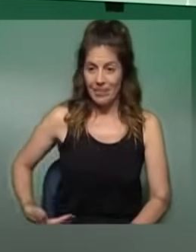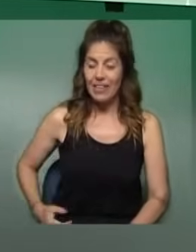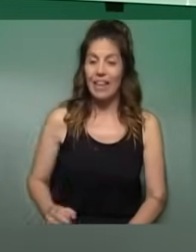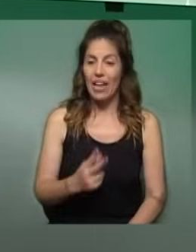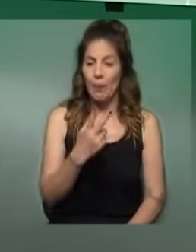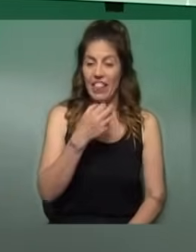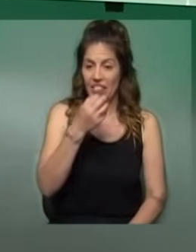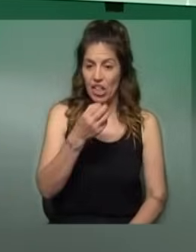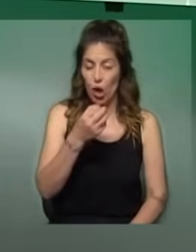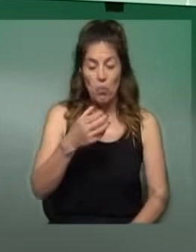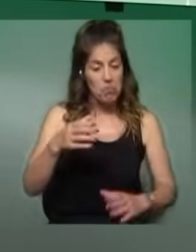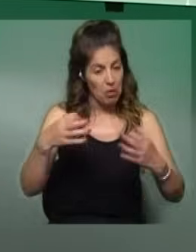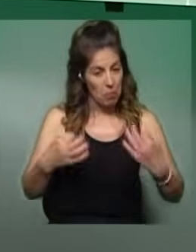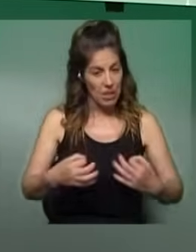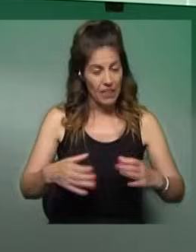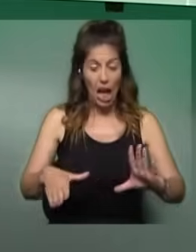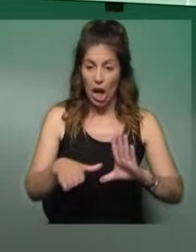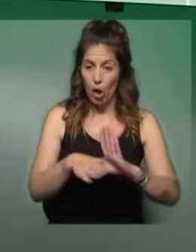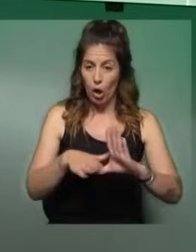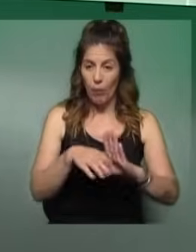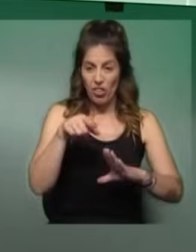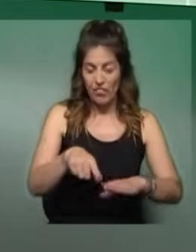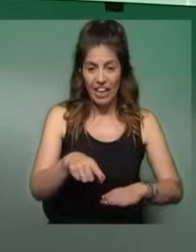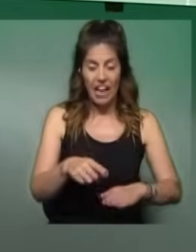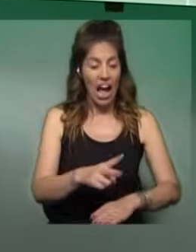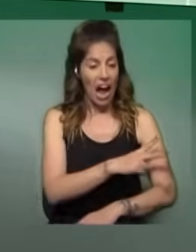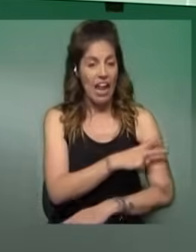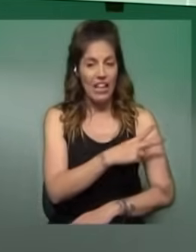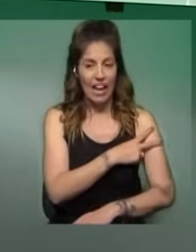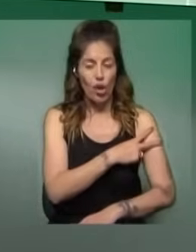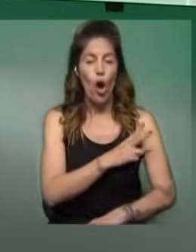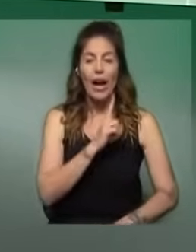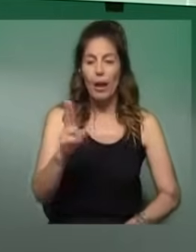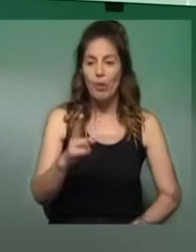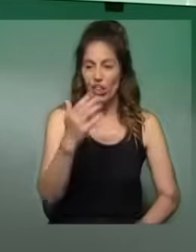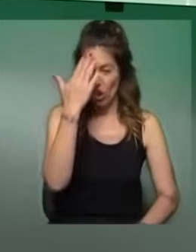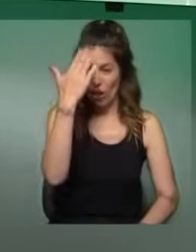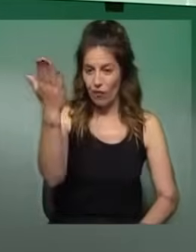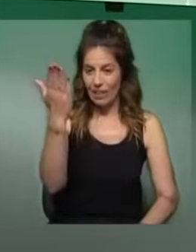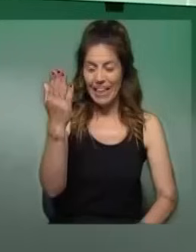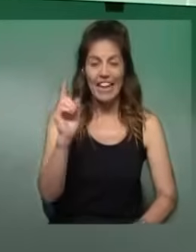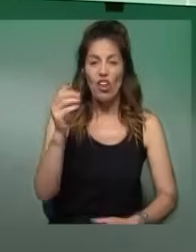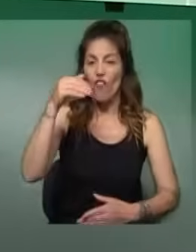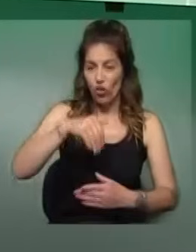idónea para el cargo en alusión a las críticas hechas por el frente amplio que no votó